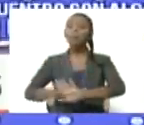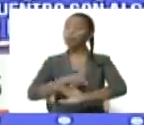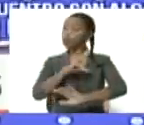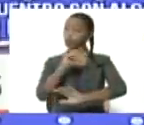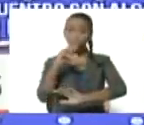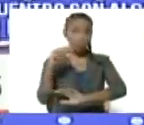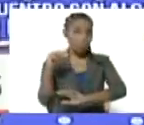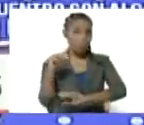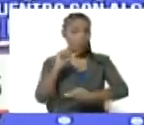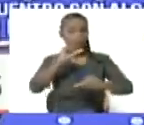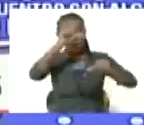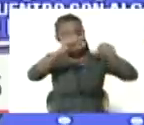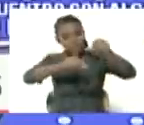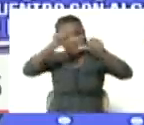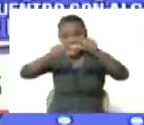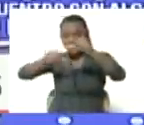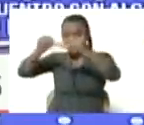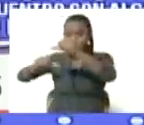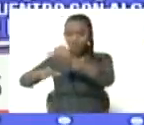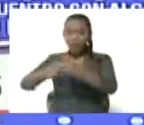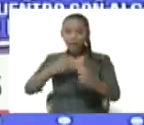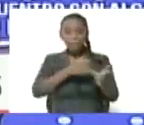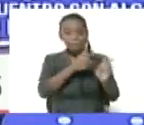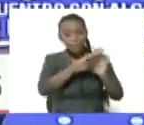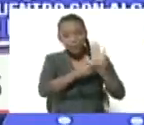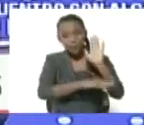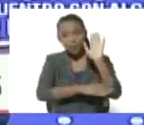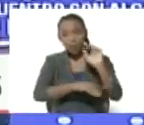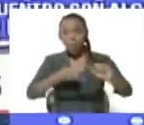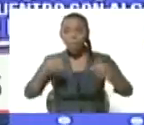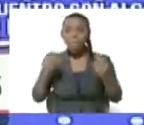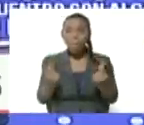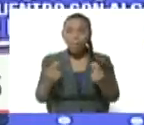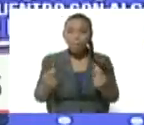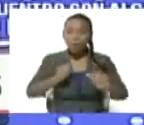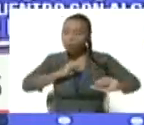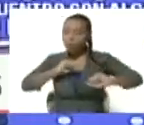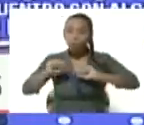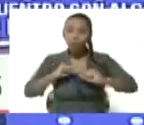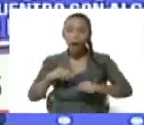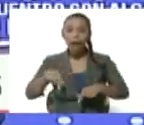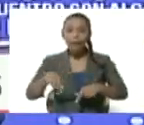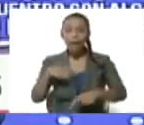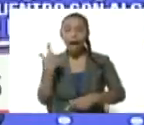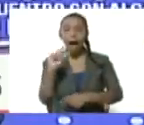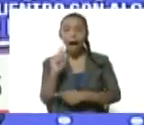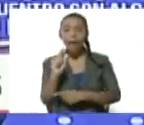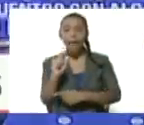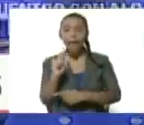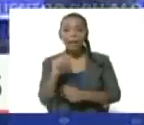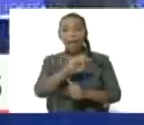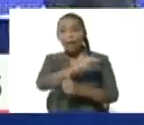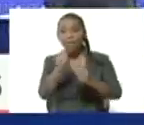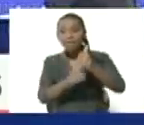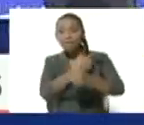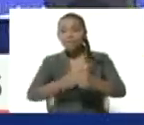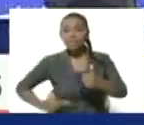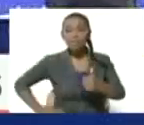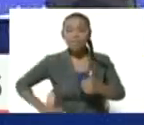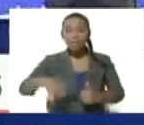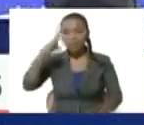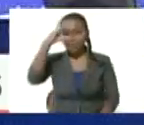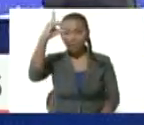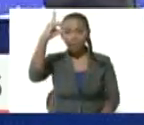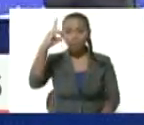para evaluar la agenda. Acciones. Aquí está con nosotros la vicepresidenta ejecutiva, compañera